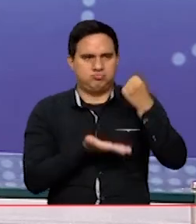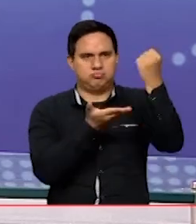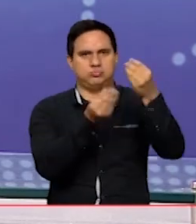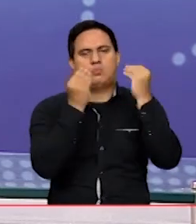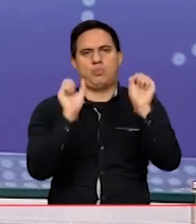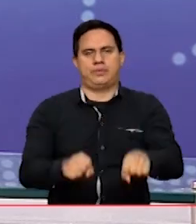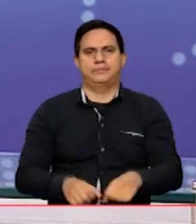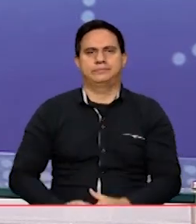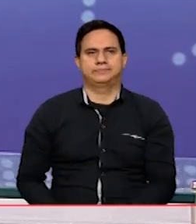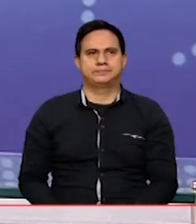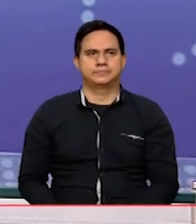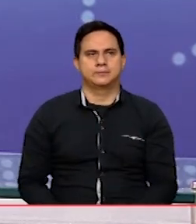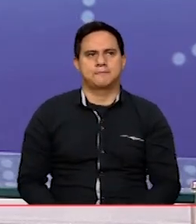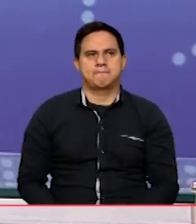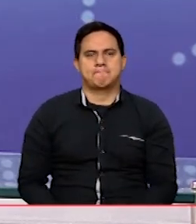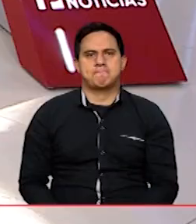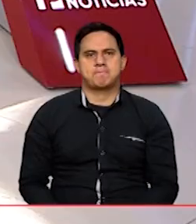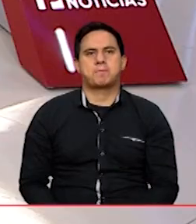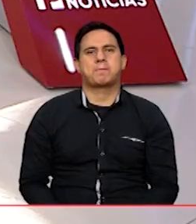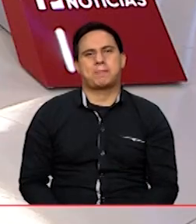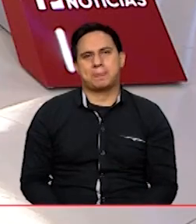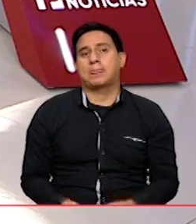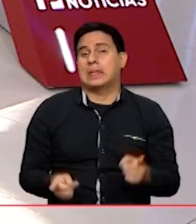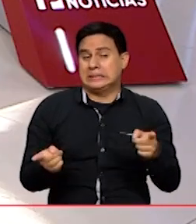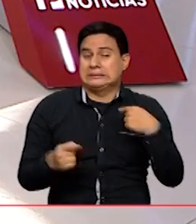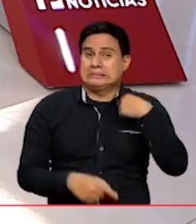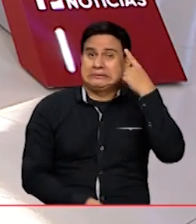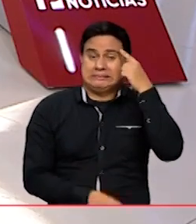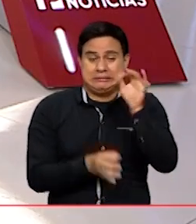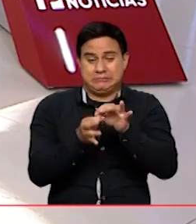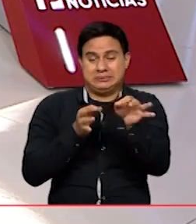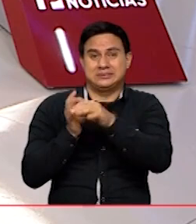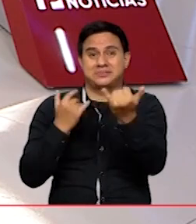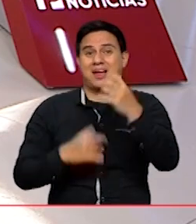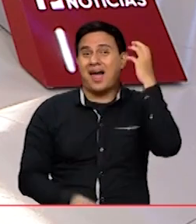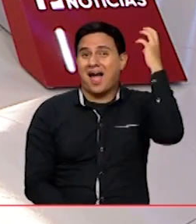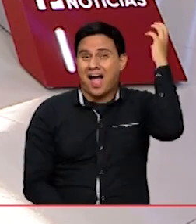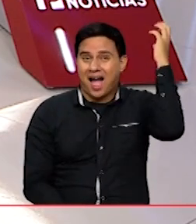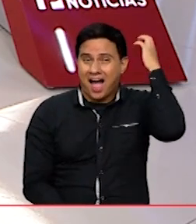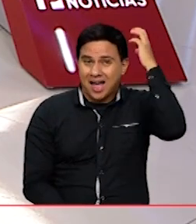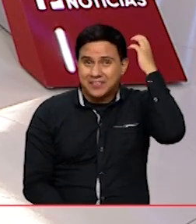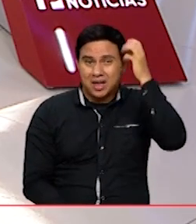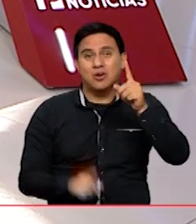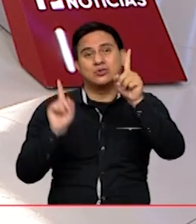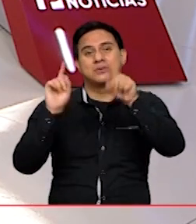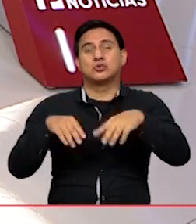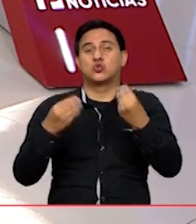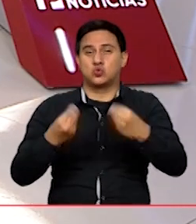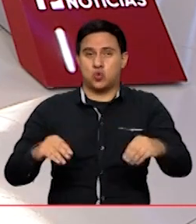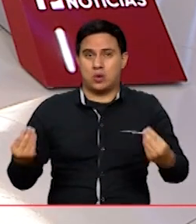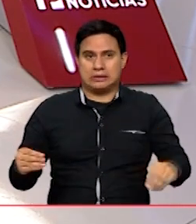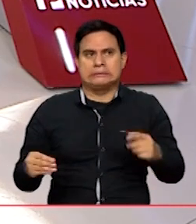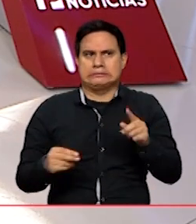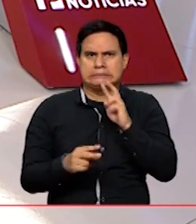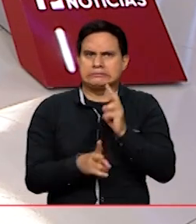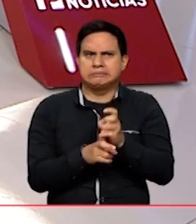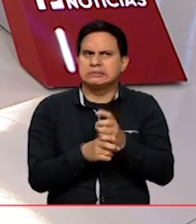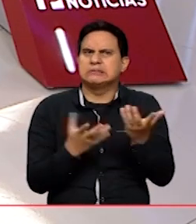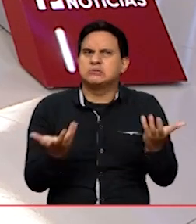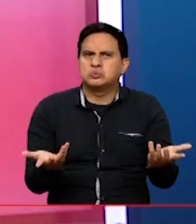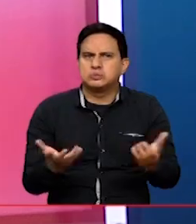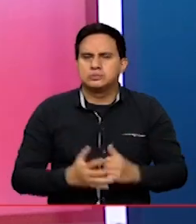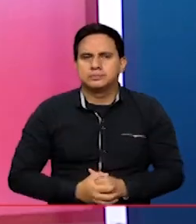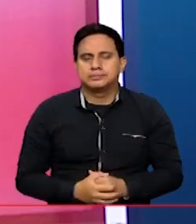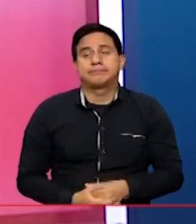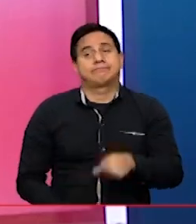Luisa, esta ha sido una semana difícil para municipios como Cartago con los homicidios y Tuluá con más amenazas. Así es, Judy,